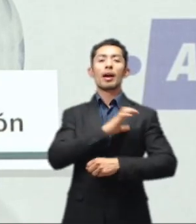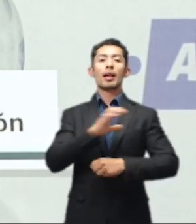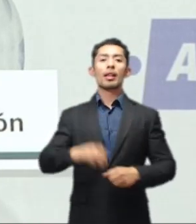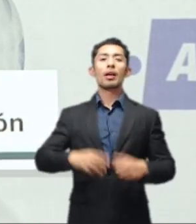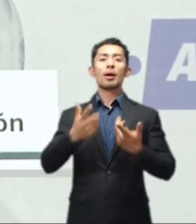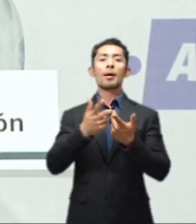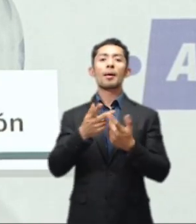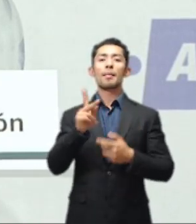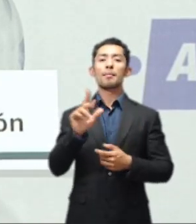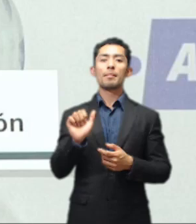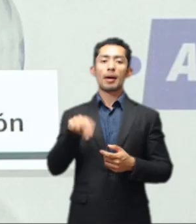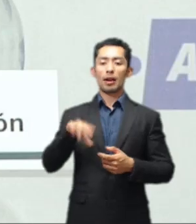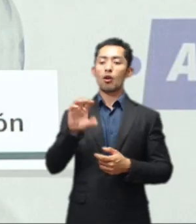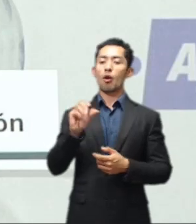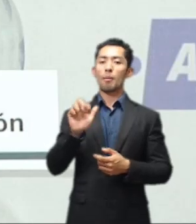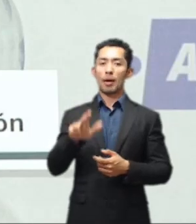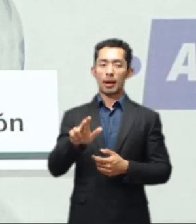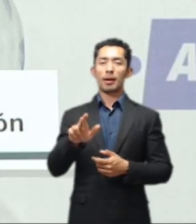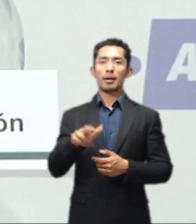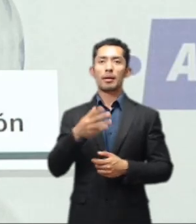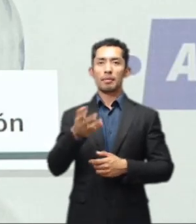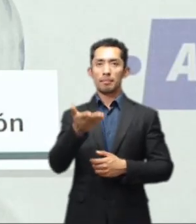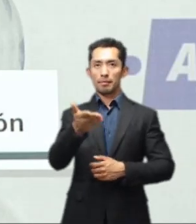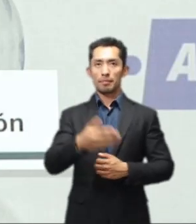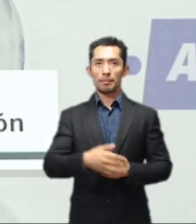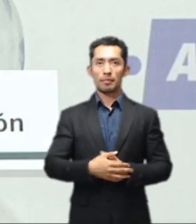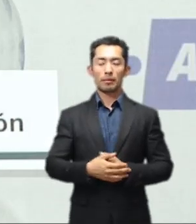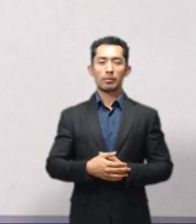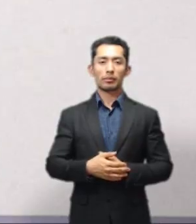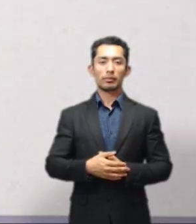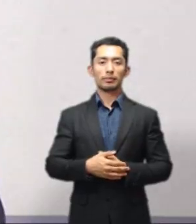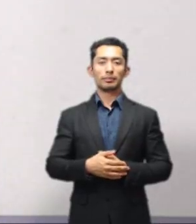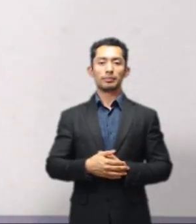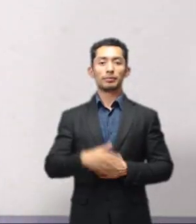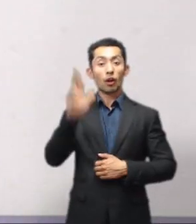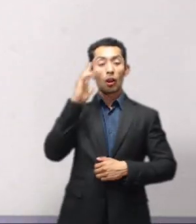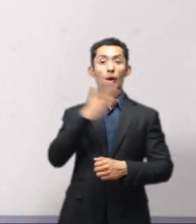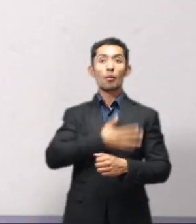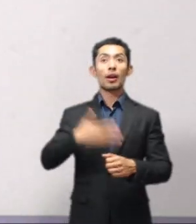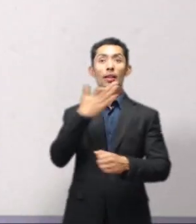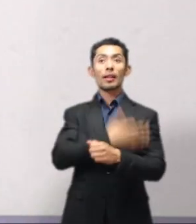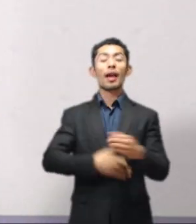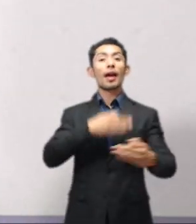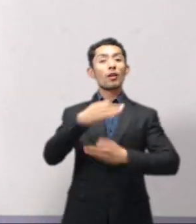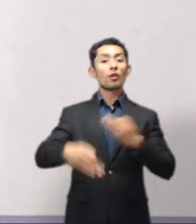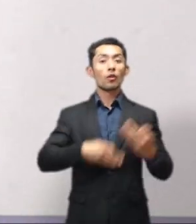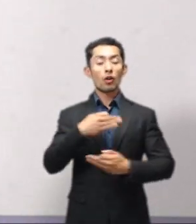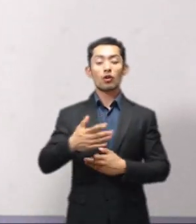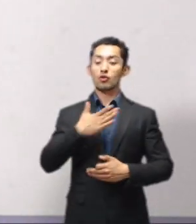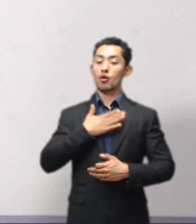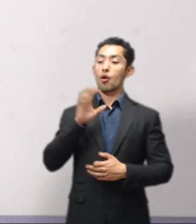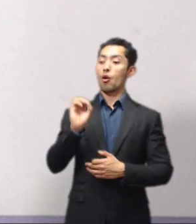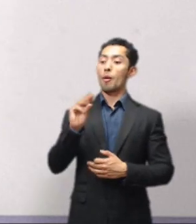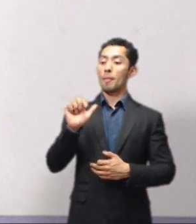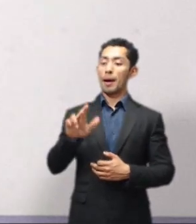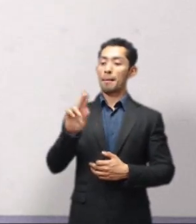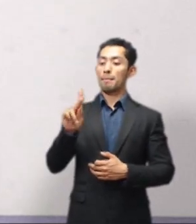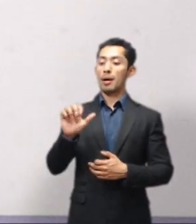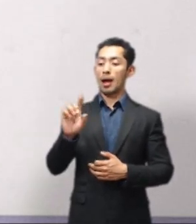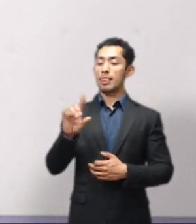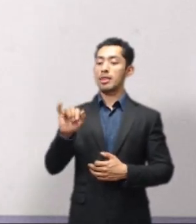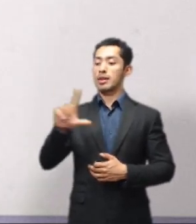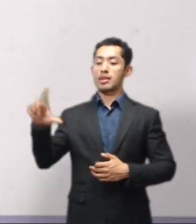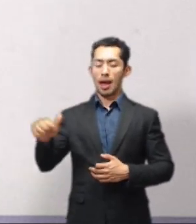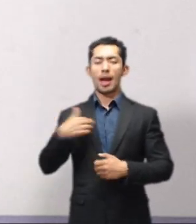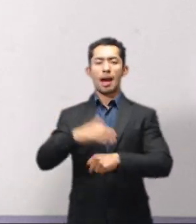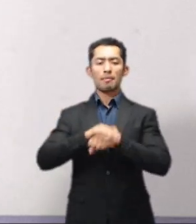Acción Nacional Omar Padilla Palacios adelante Hola muy buenas tardes a todos Soy Omar Padilla tu amigo